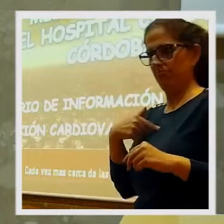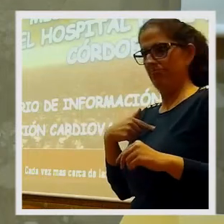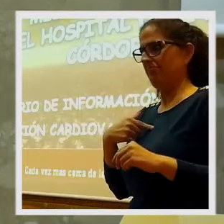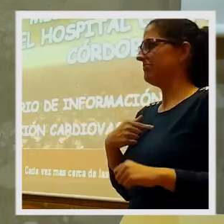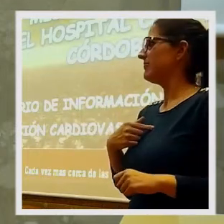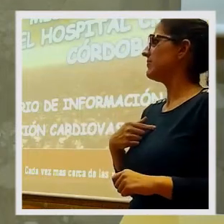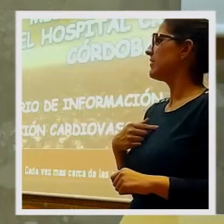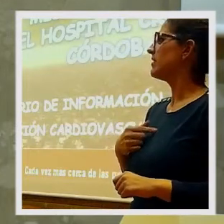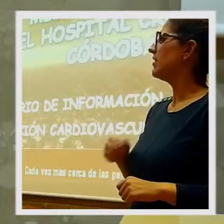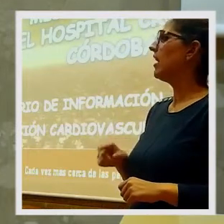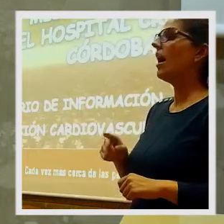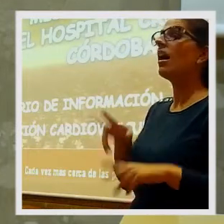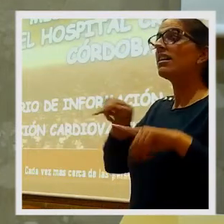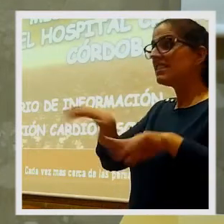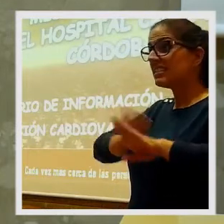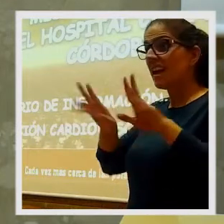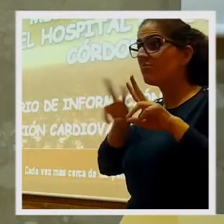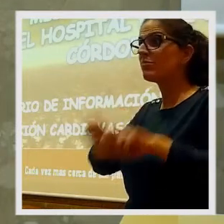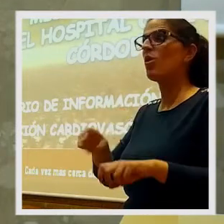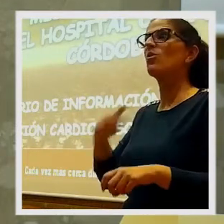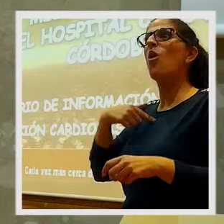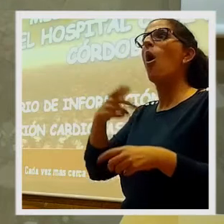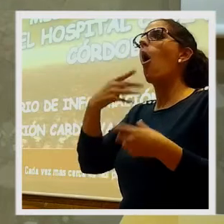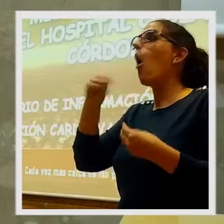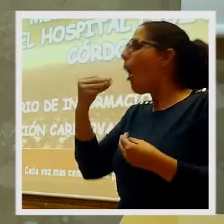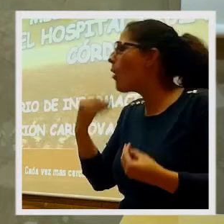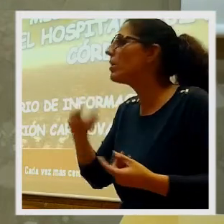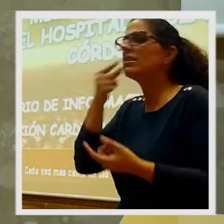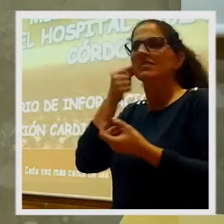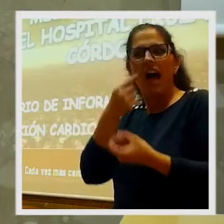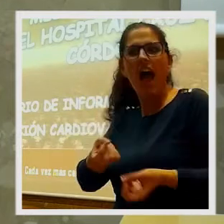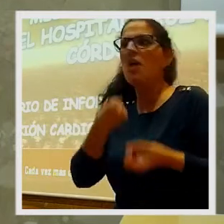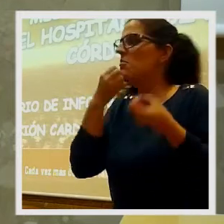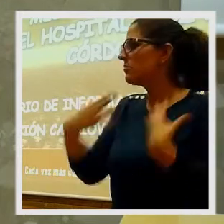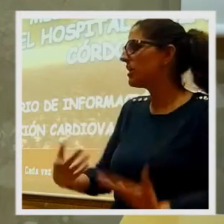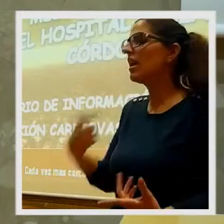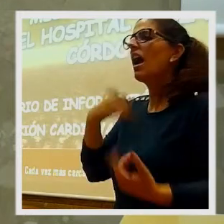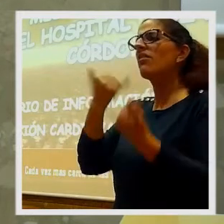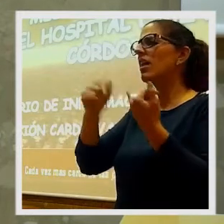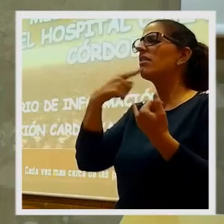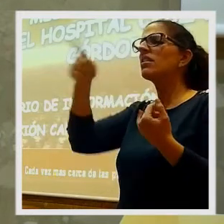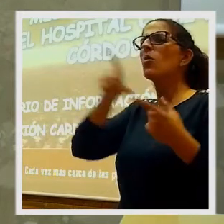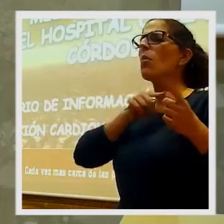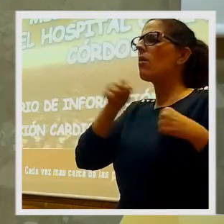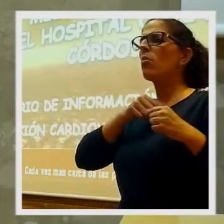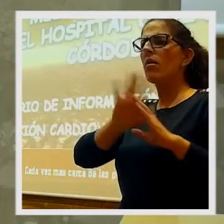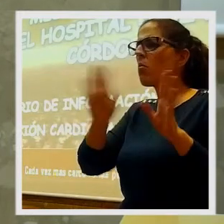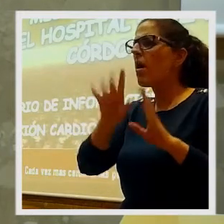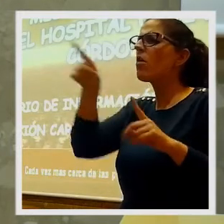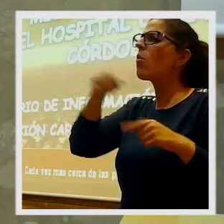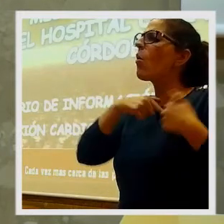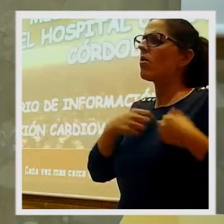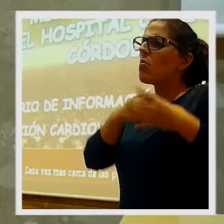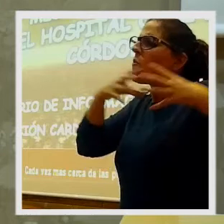Bueno, comienza la odisea. Ahora paso de ser un joven sano, a tener una válvula bicúspide, el corazón